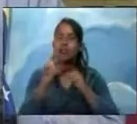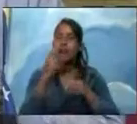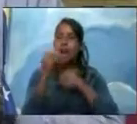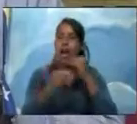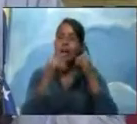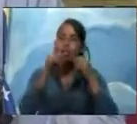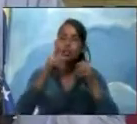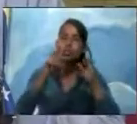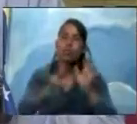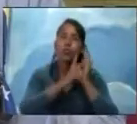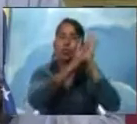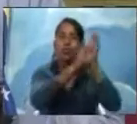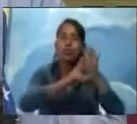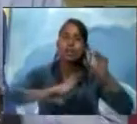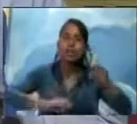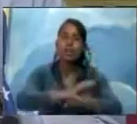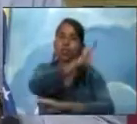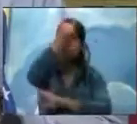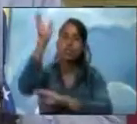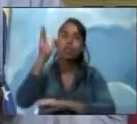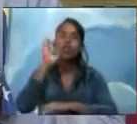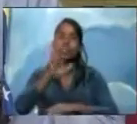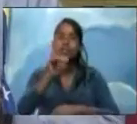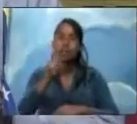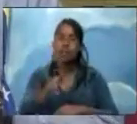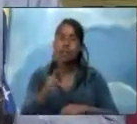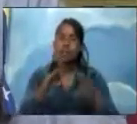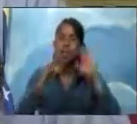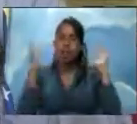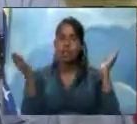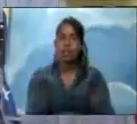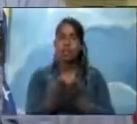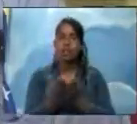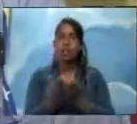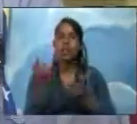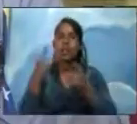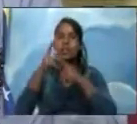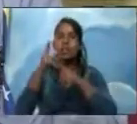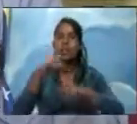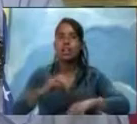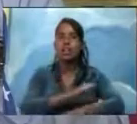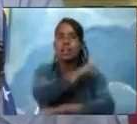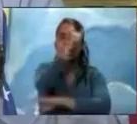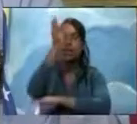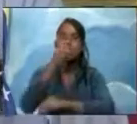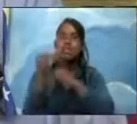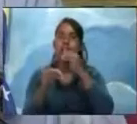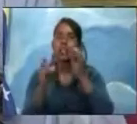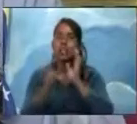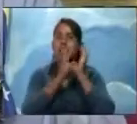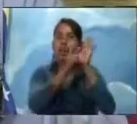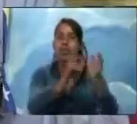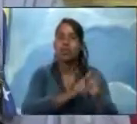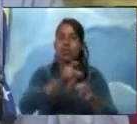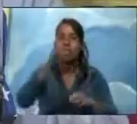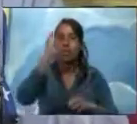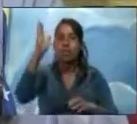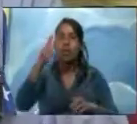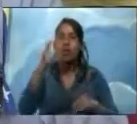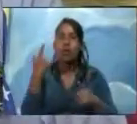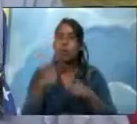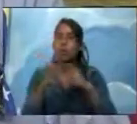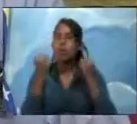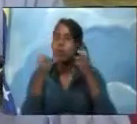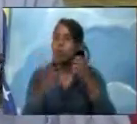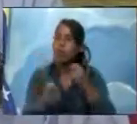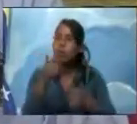tu voluntad en los cielos, así también en la tierra. Allá en el cielo se hace la voluntad de Dios, pero muy poco